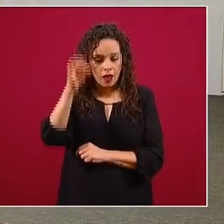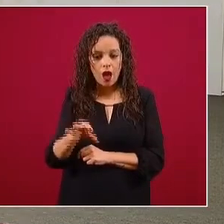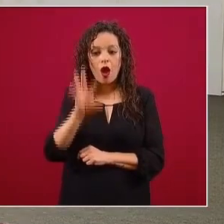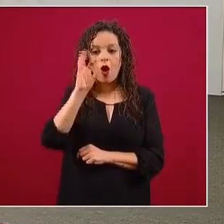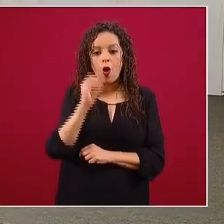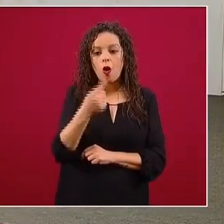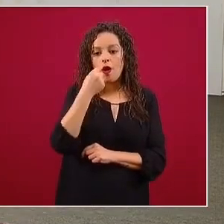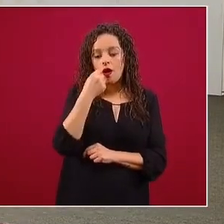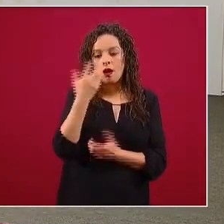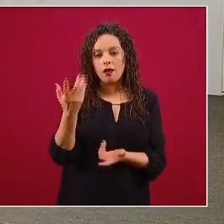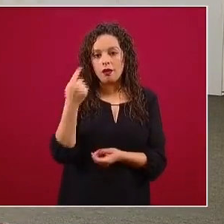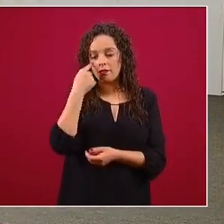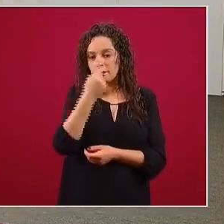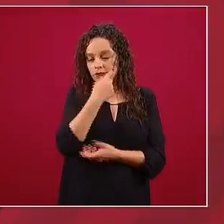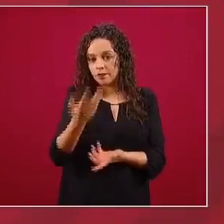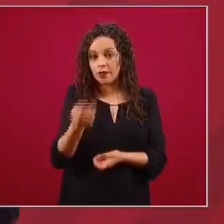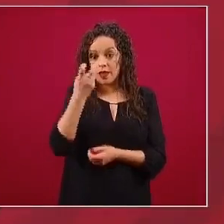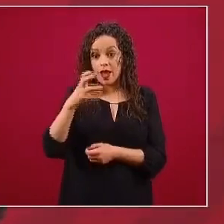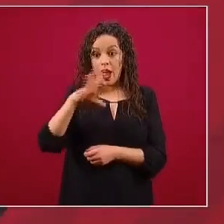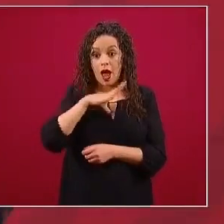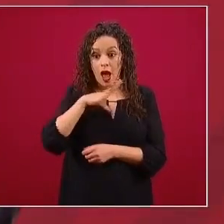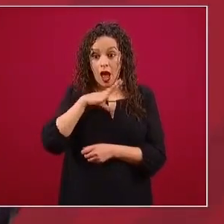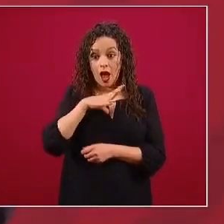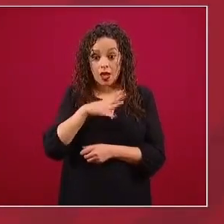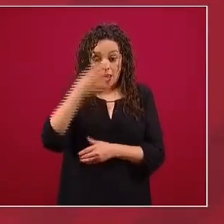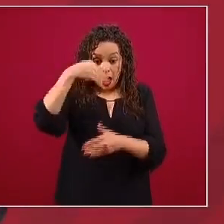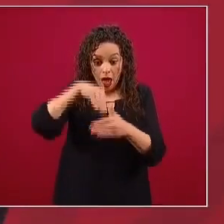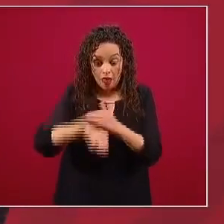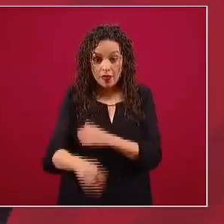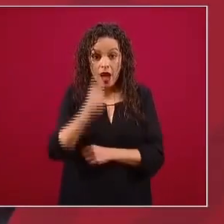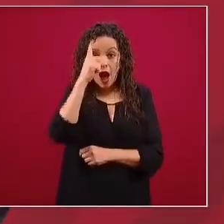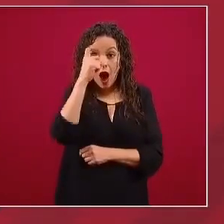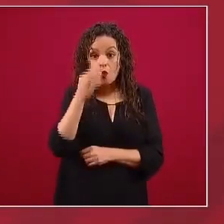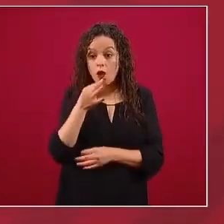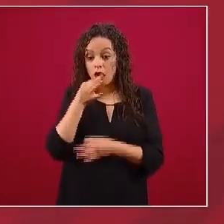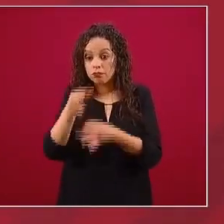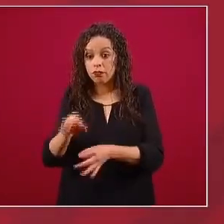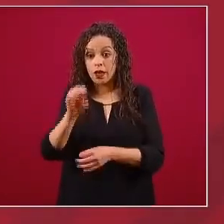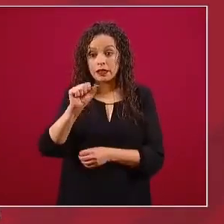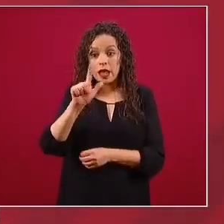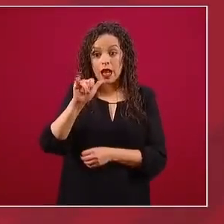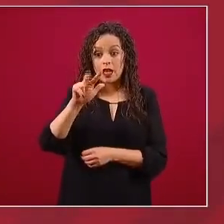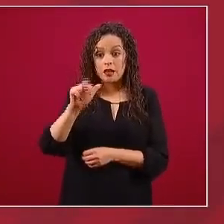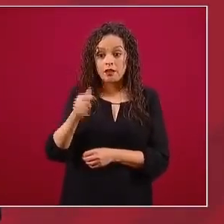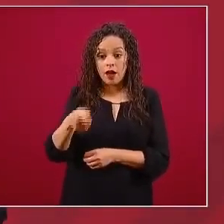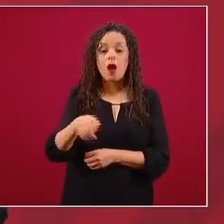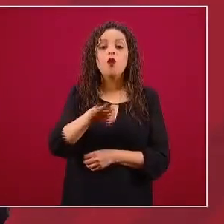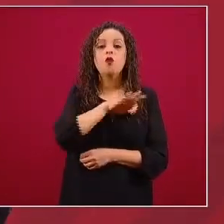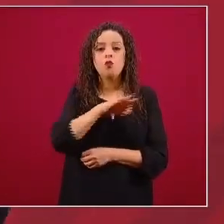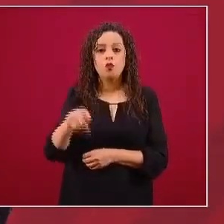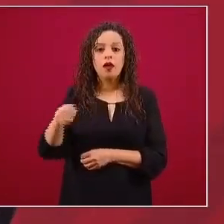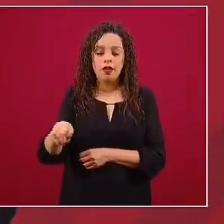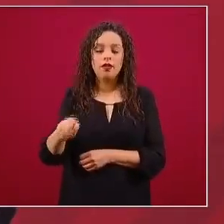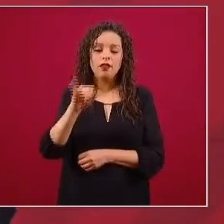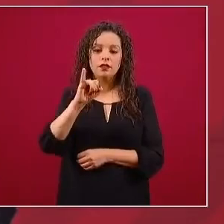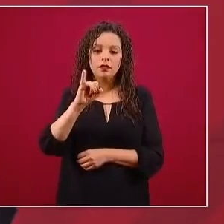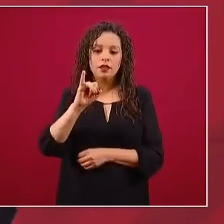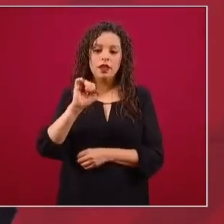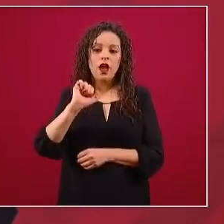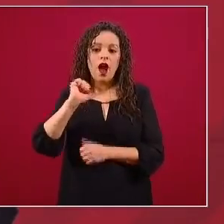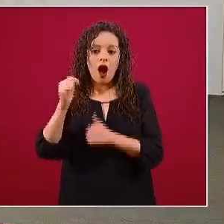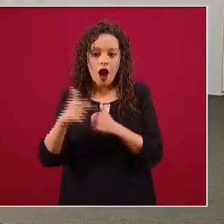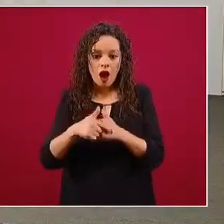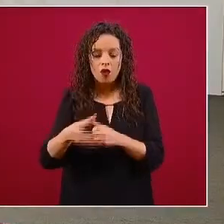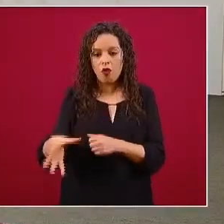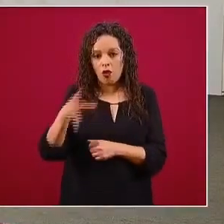el depositar esa saliva sobre dentro del agua de la alberca pudiera hacer que el agua de la alberca sea un medio de transmisión. No